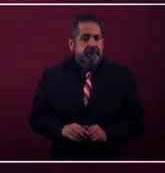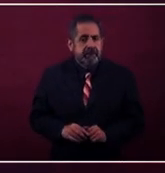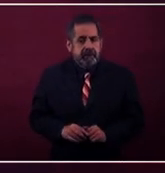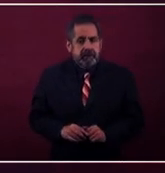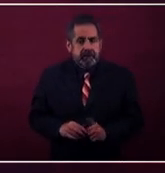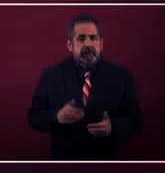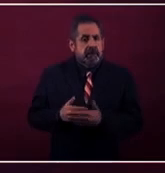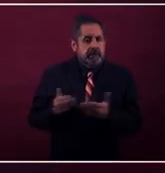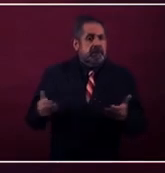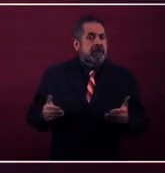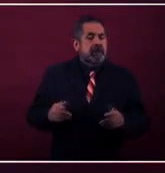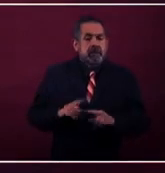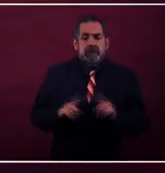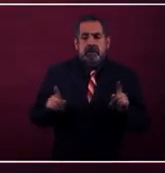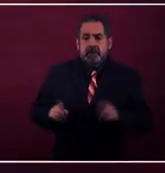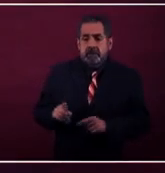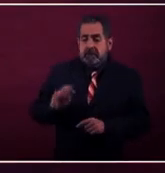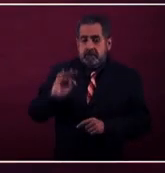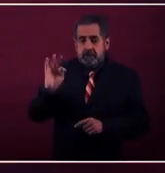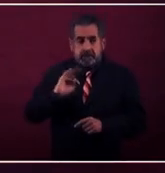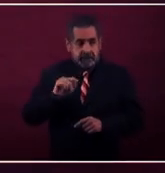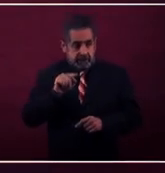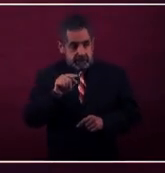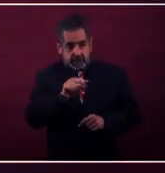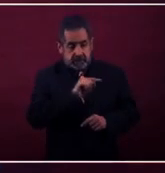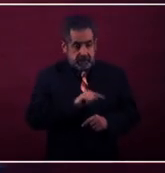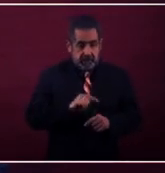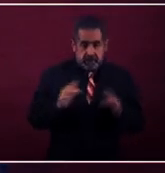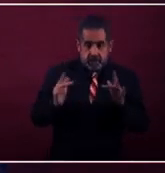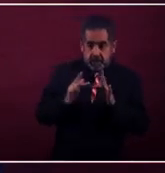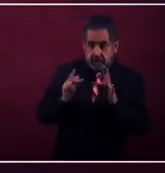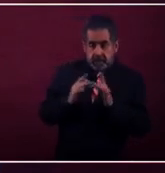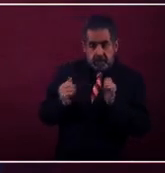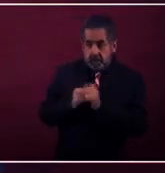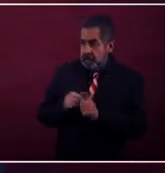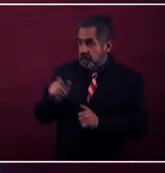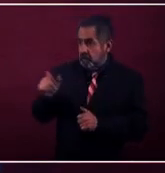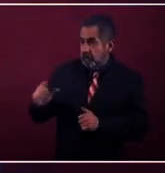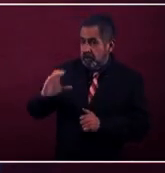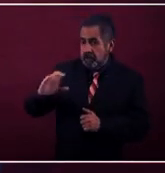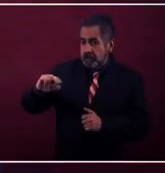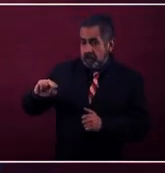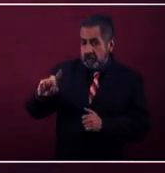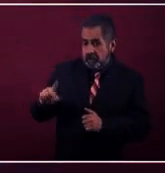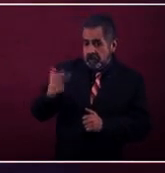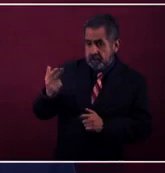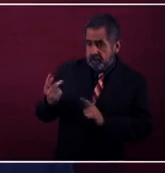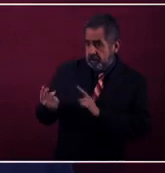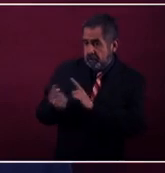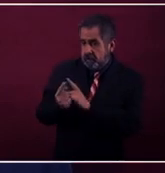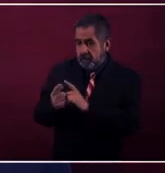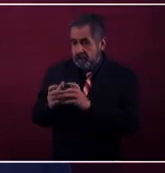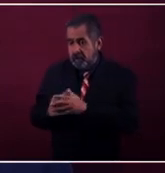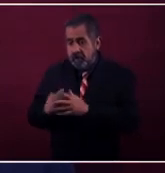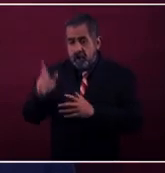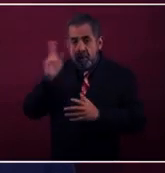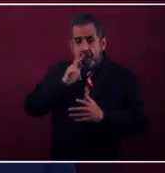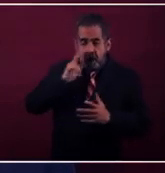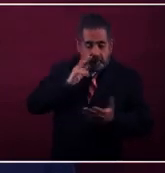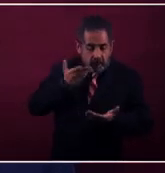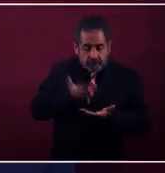Ahora, si va la Comisión de Derechos Humanos y